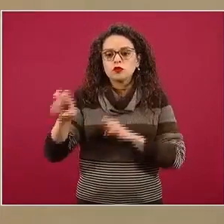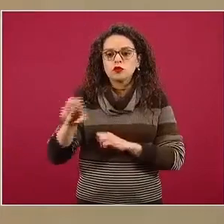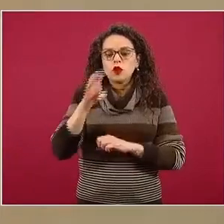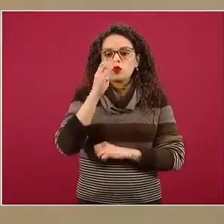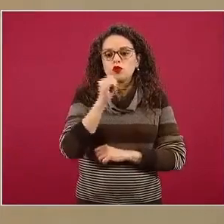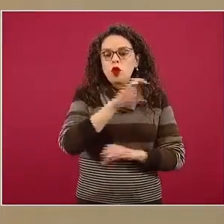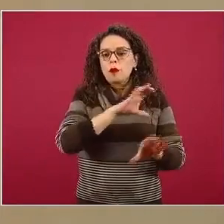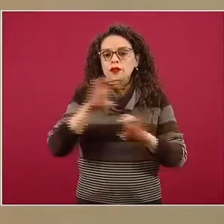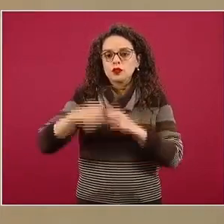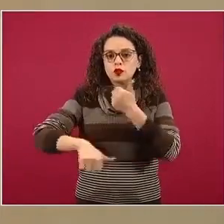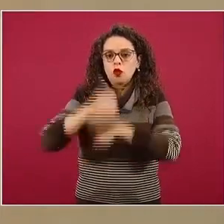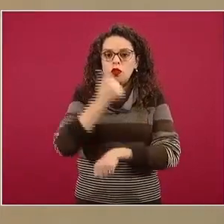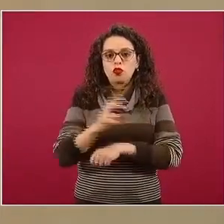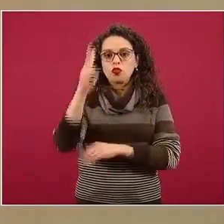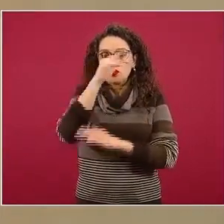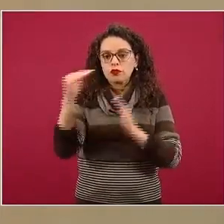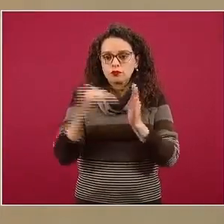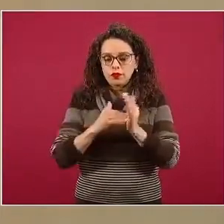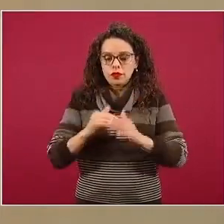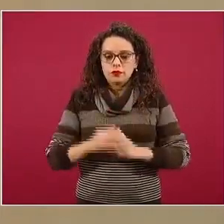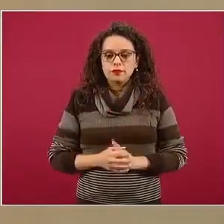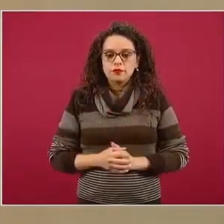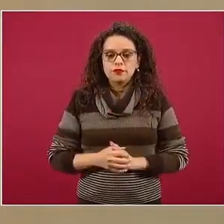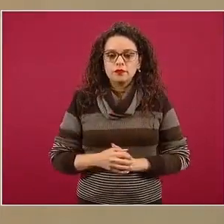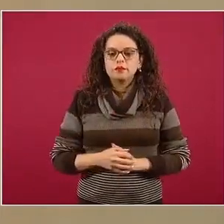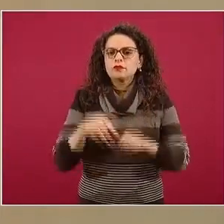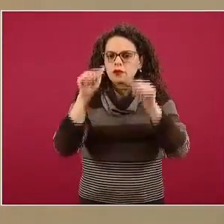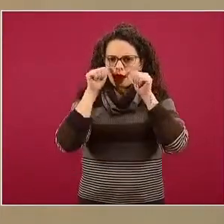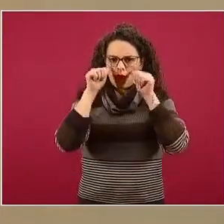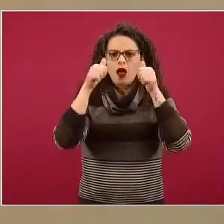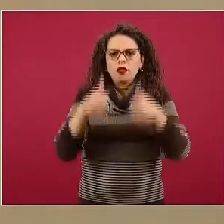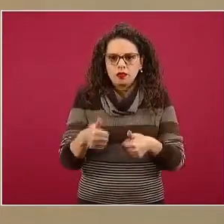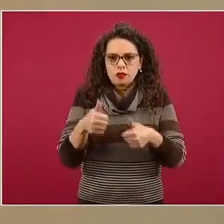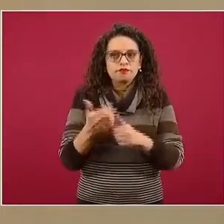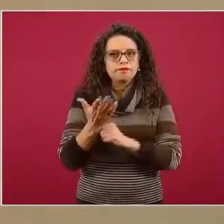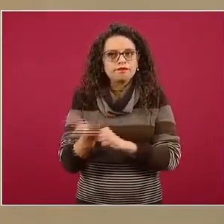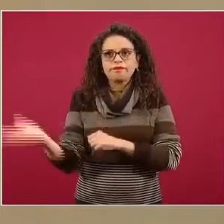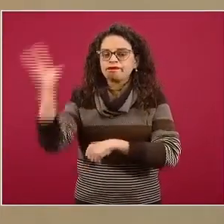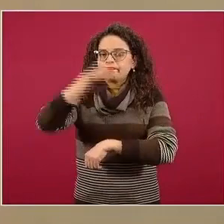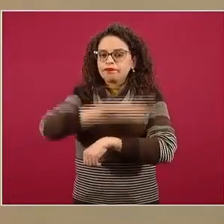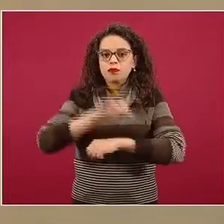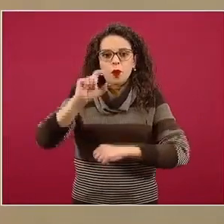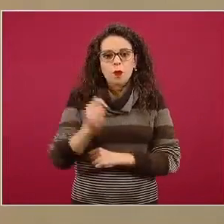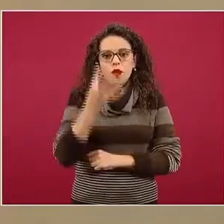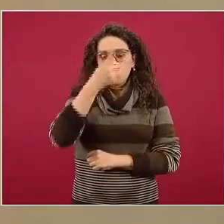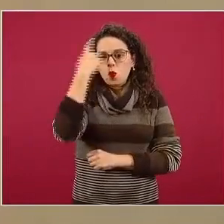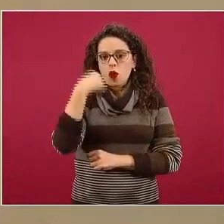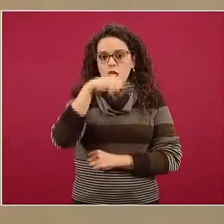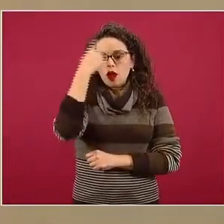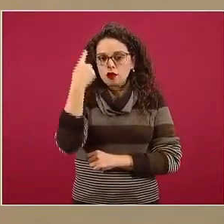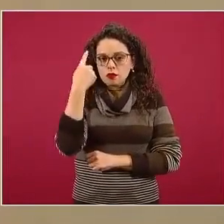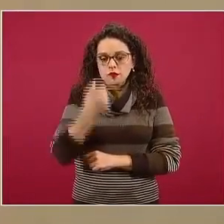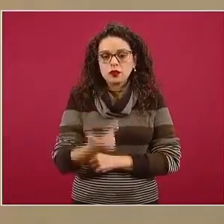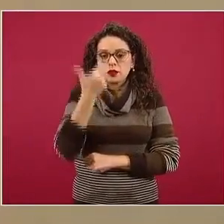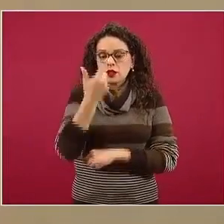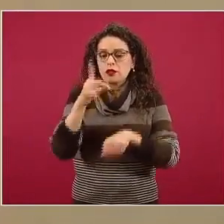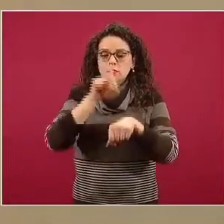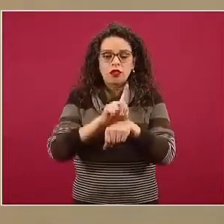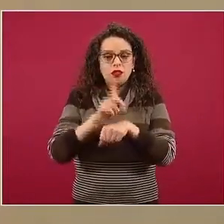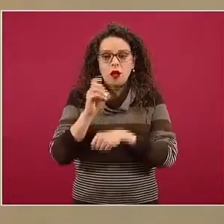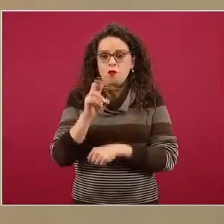800-911-2000. Tenemos atención las 24 horas, los 7 días de la semana, todo el año,